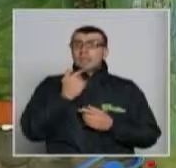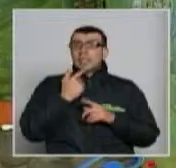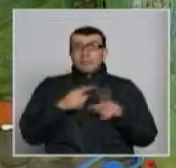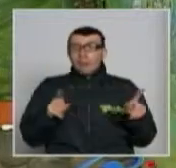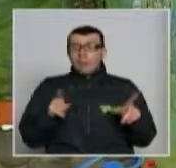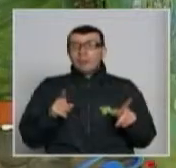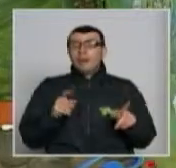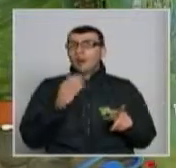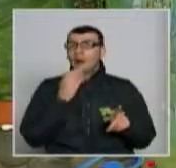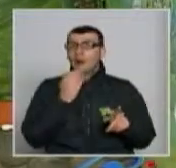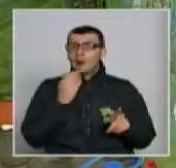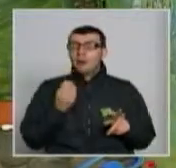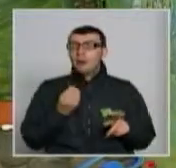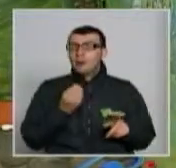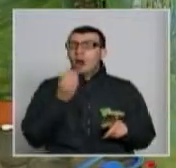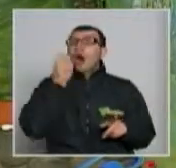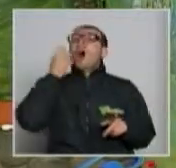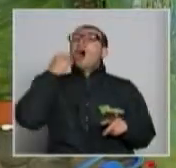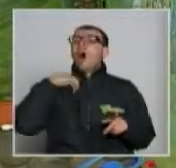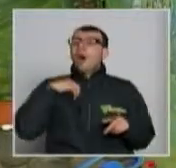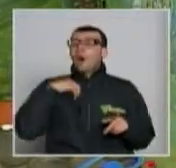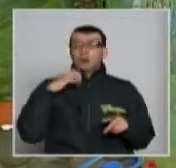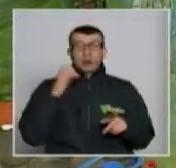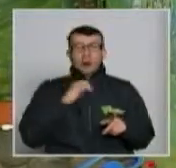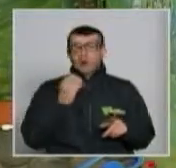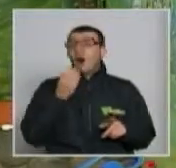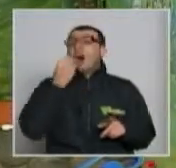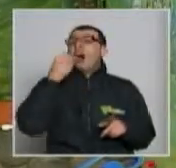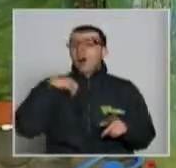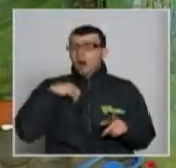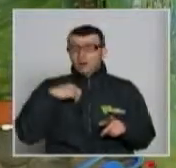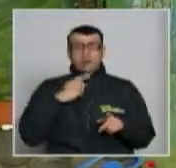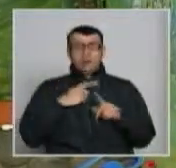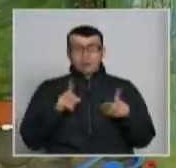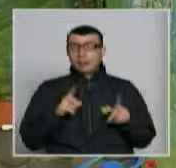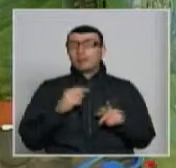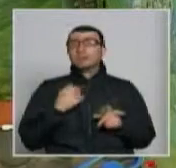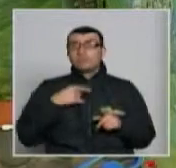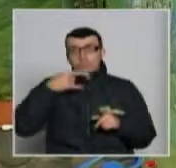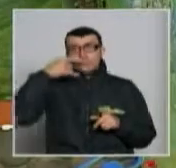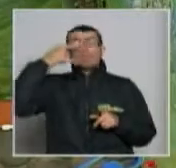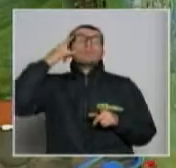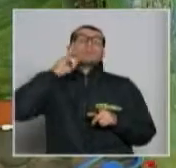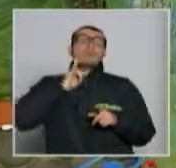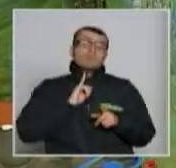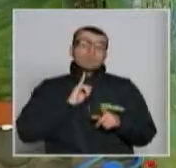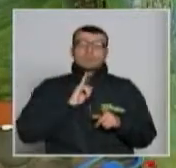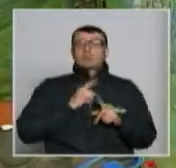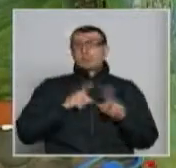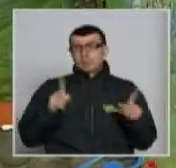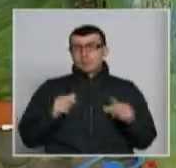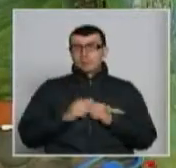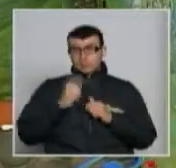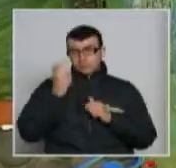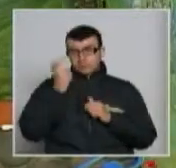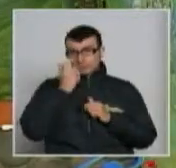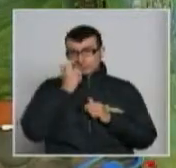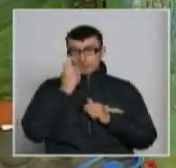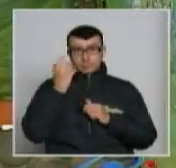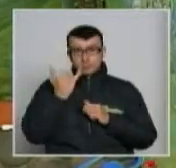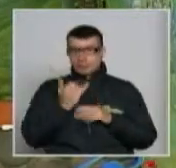por vía nasal o cuando estamos respirando por la boca. Ese sistema inmunológico que nosotros tenemos allí, que